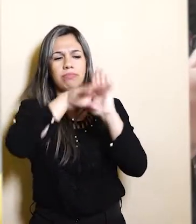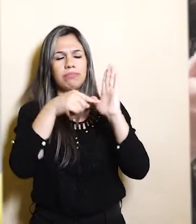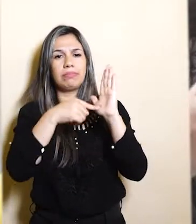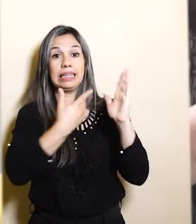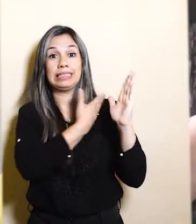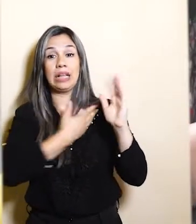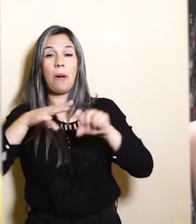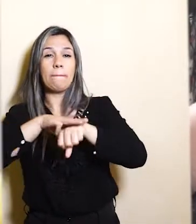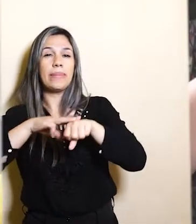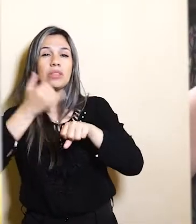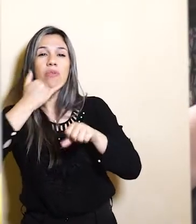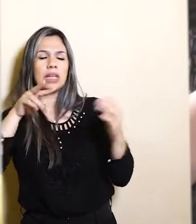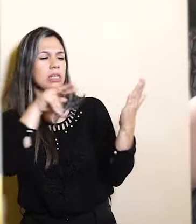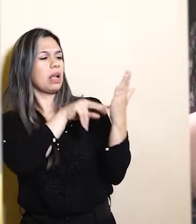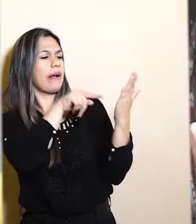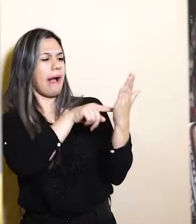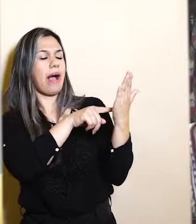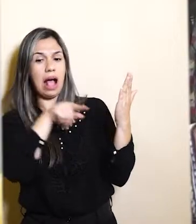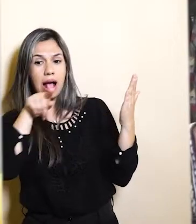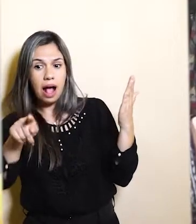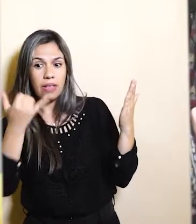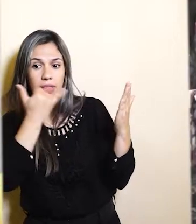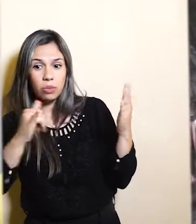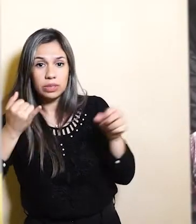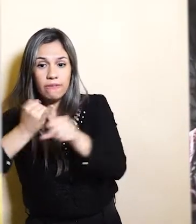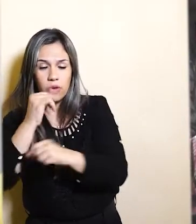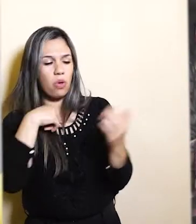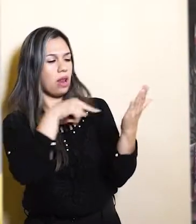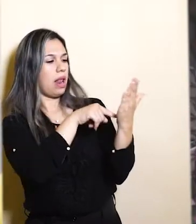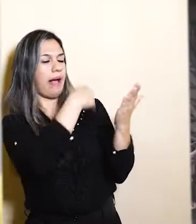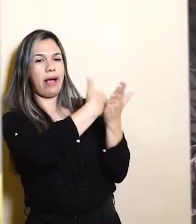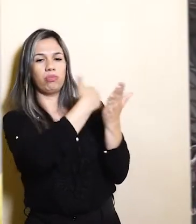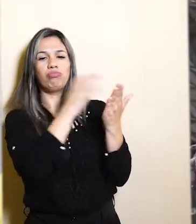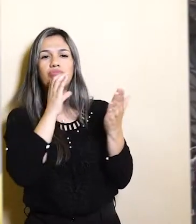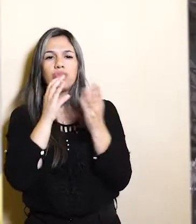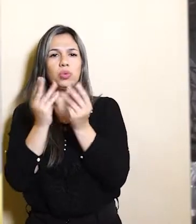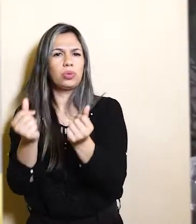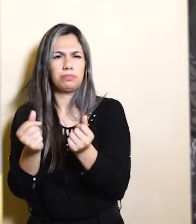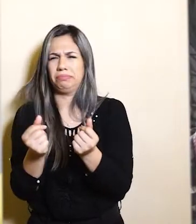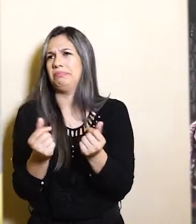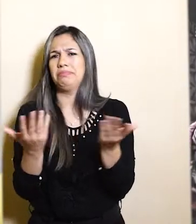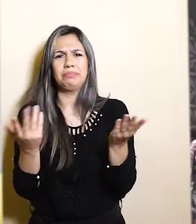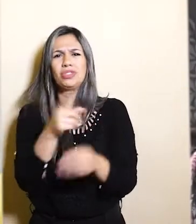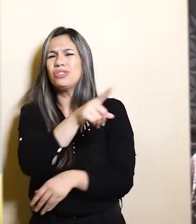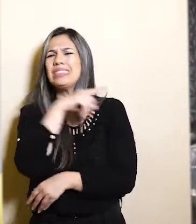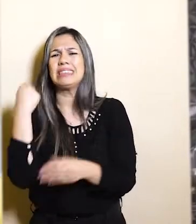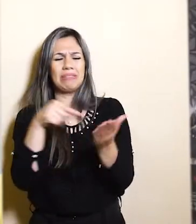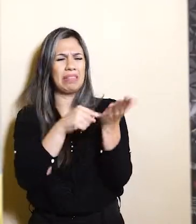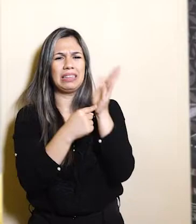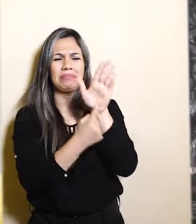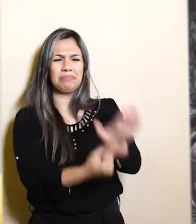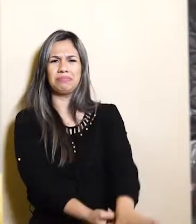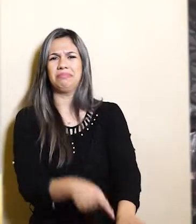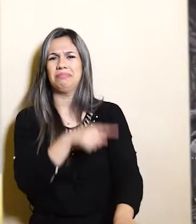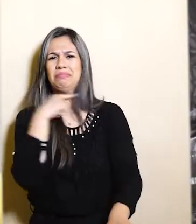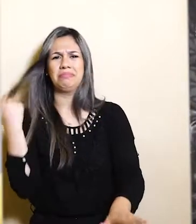precisamente para atender la violencia sexual, el abuso sexual. Sin embargo, esto ha sido insuficiente, estas son promesas de papel, porque